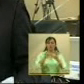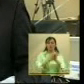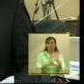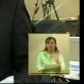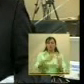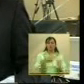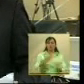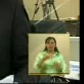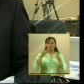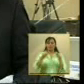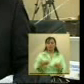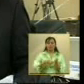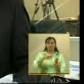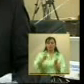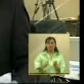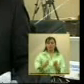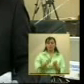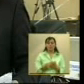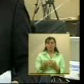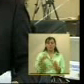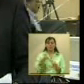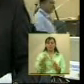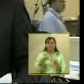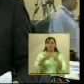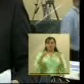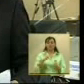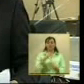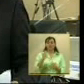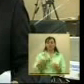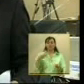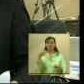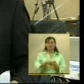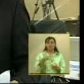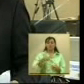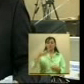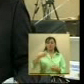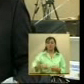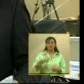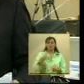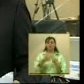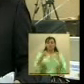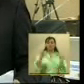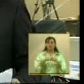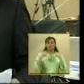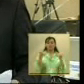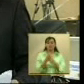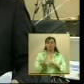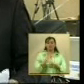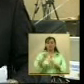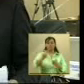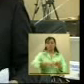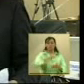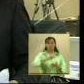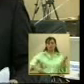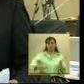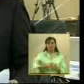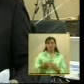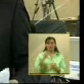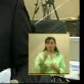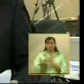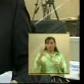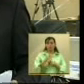estoy seguro que la aprobará la amnistía y así los incorpora con dignidad y libertad a la sociedad ecuatoriana, borrando de infamia, de tanto